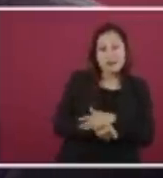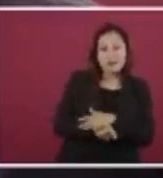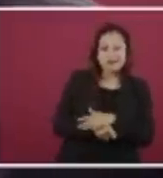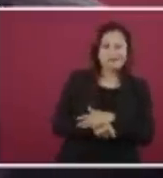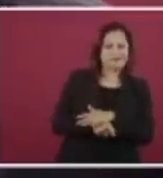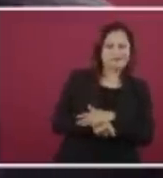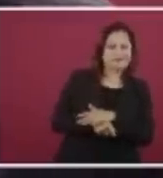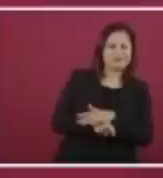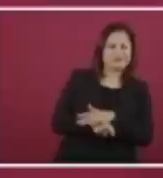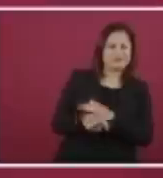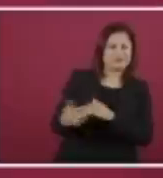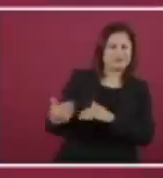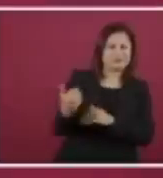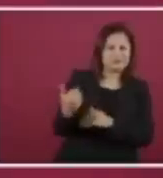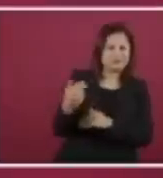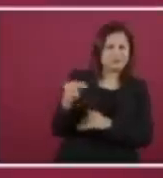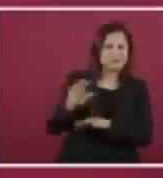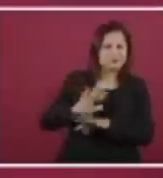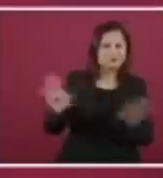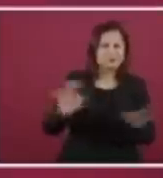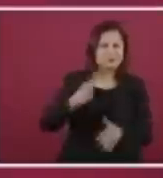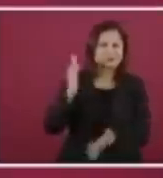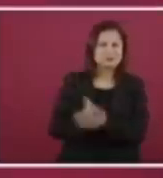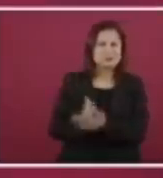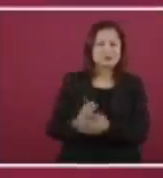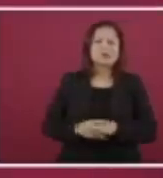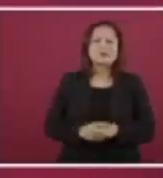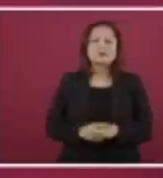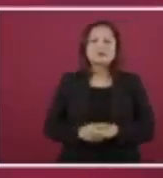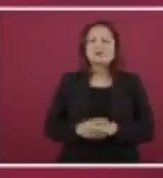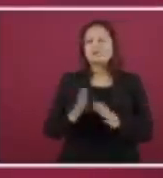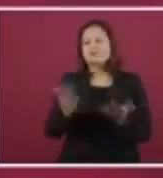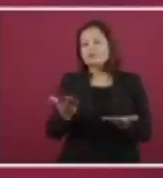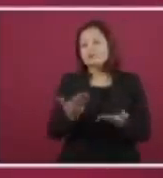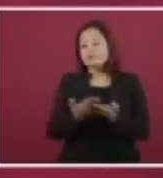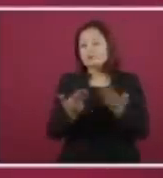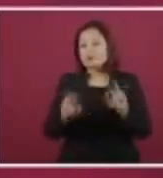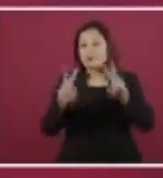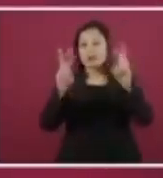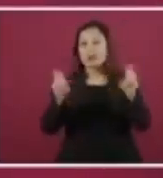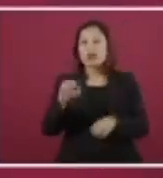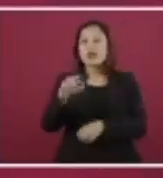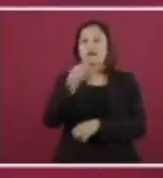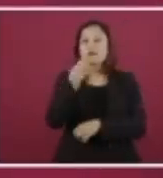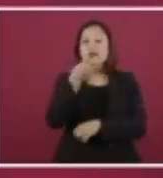Ahora tenemos lo de las medicinas para el SIDA.